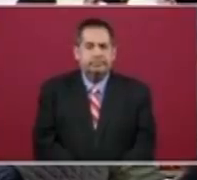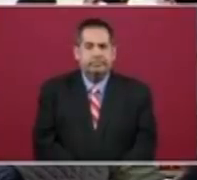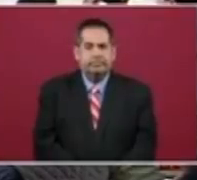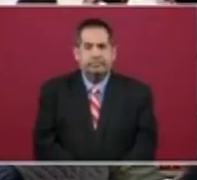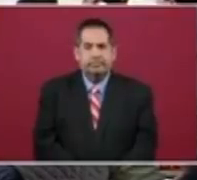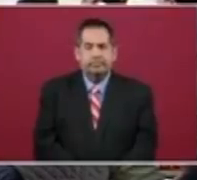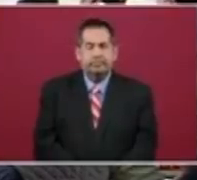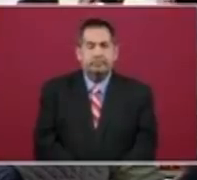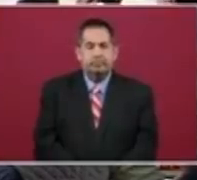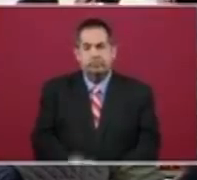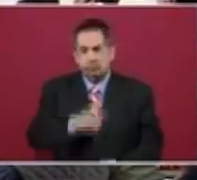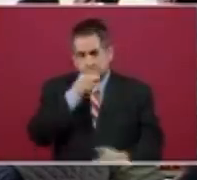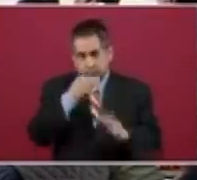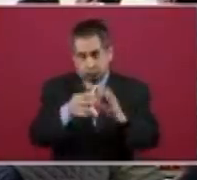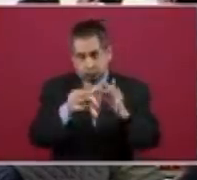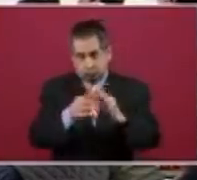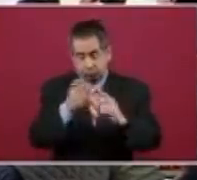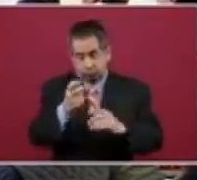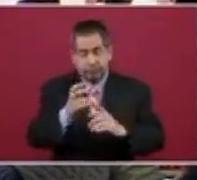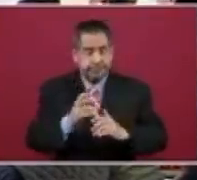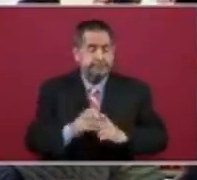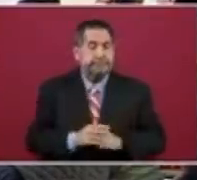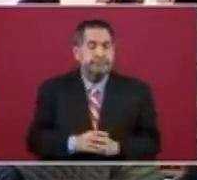Decirles nada más que en esto nos